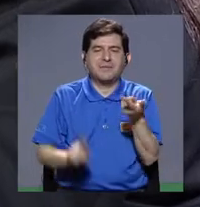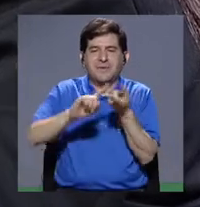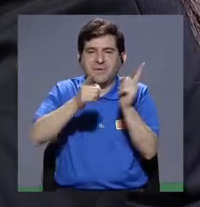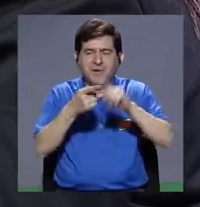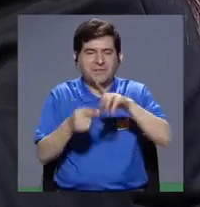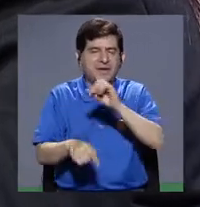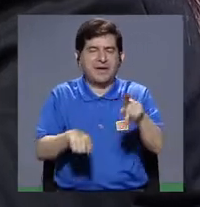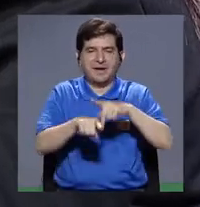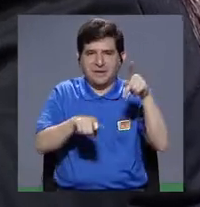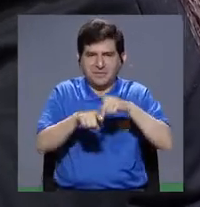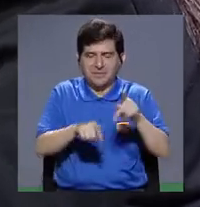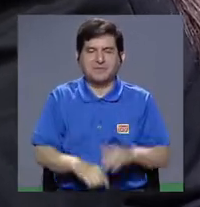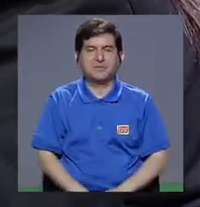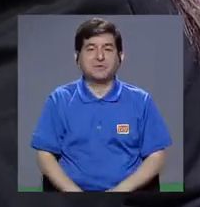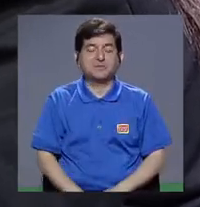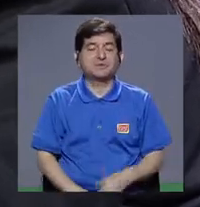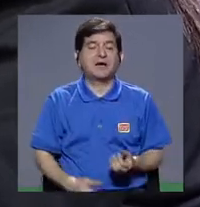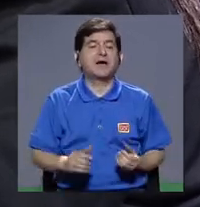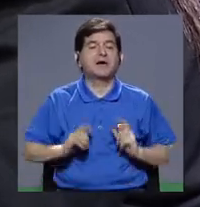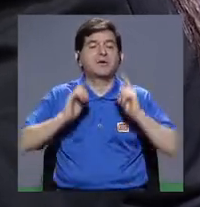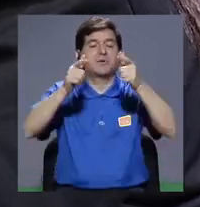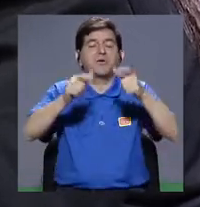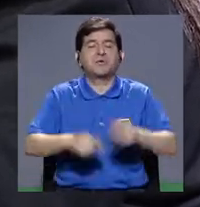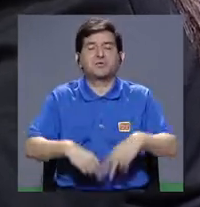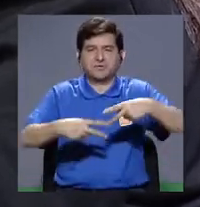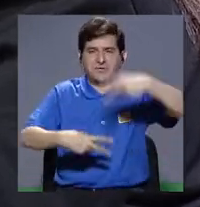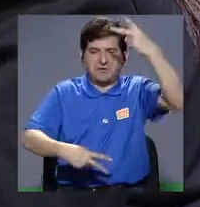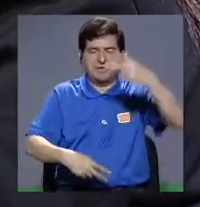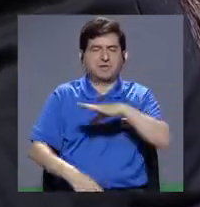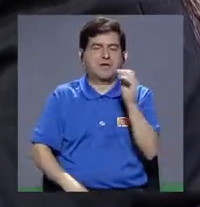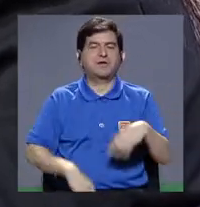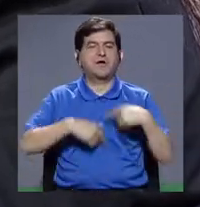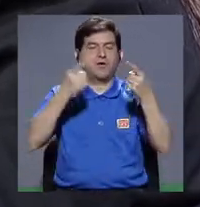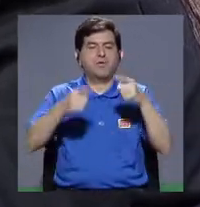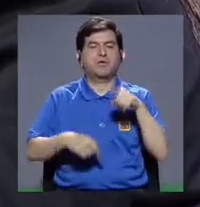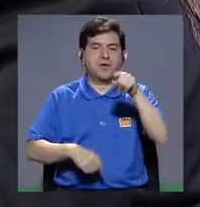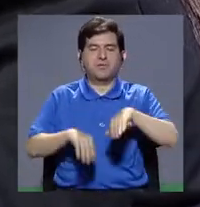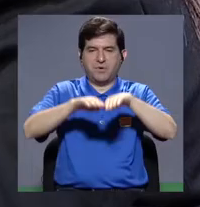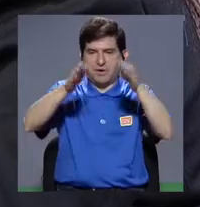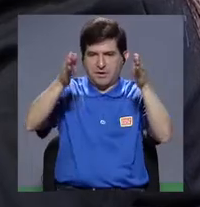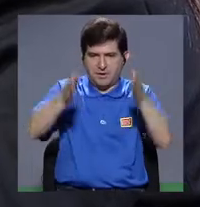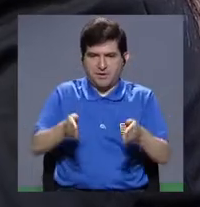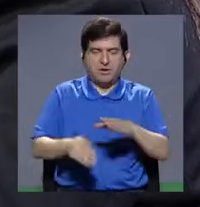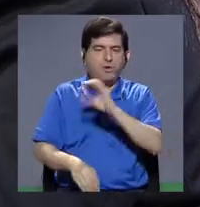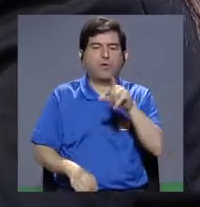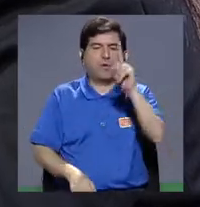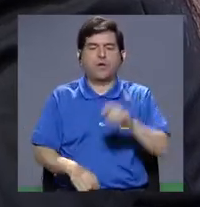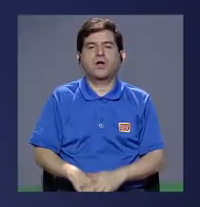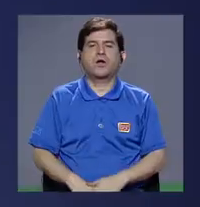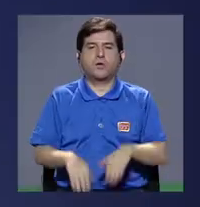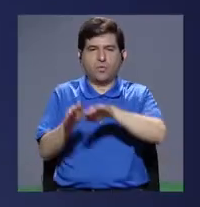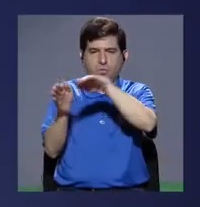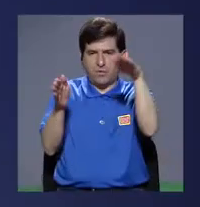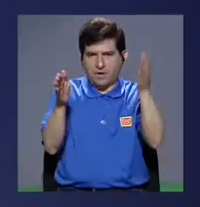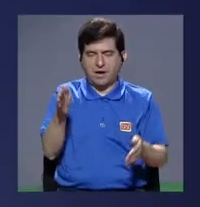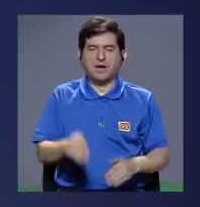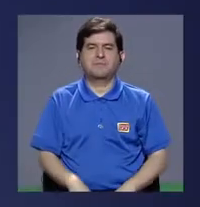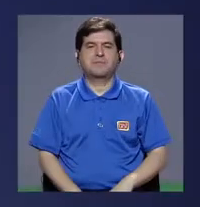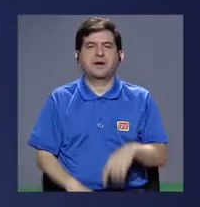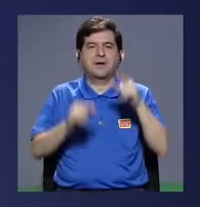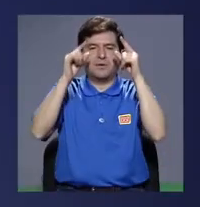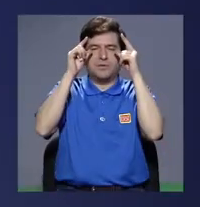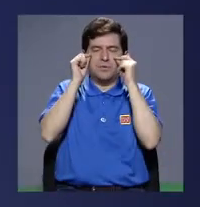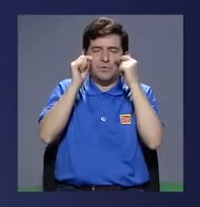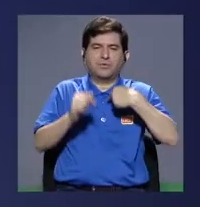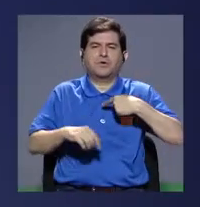las que tiramos por la ventana con todo y moño vamos a un altar y ponemos sobre una cama por eso cierren